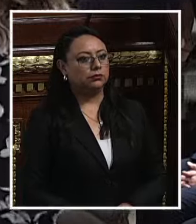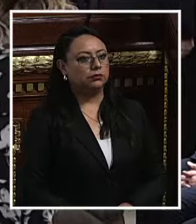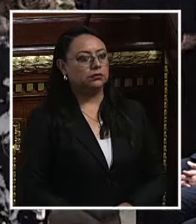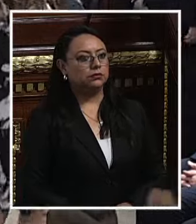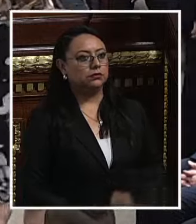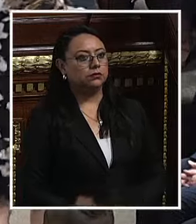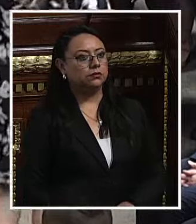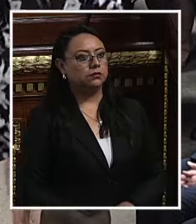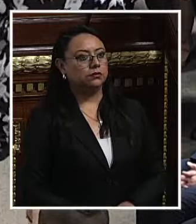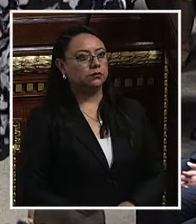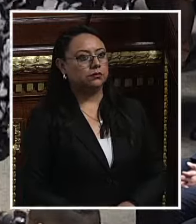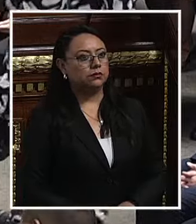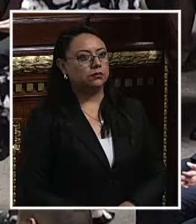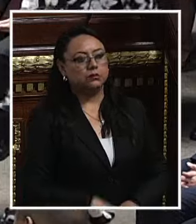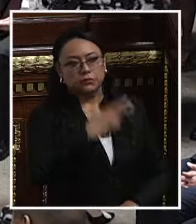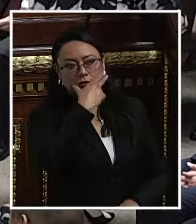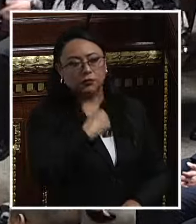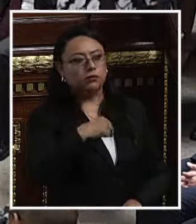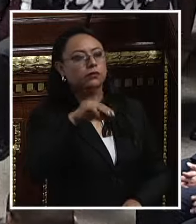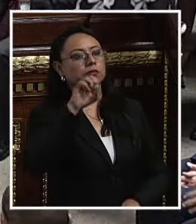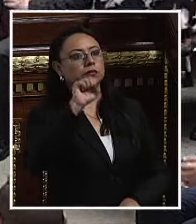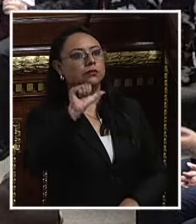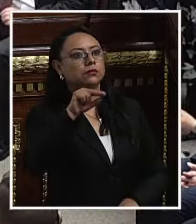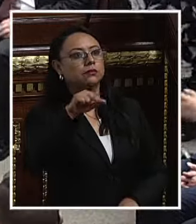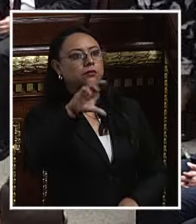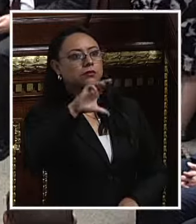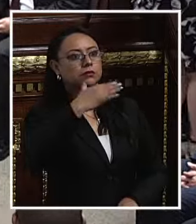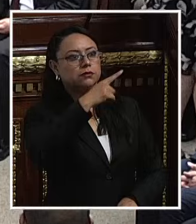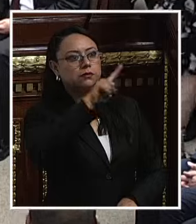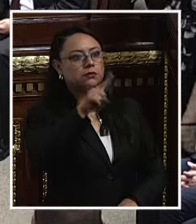Sánchez Flores Mario Enrique.